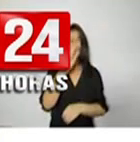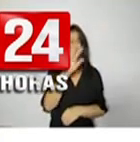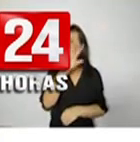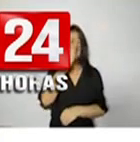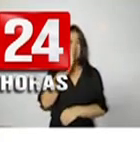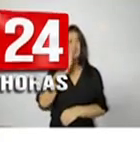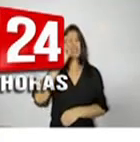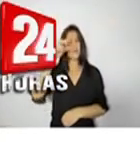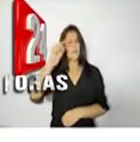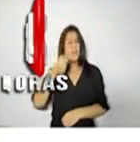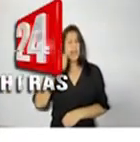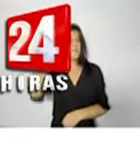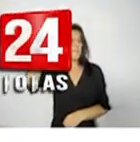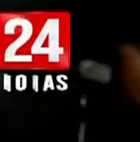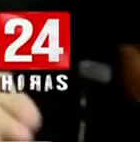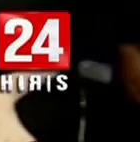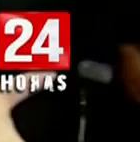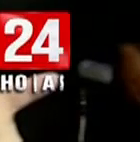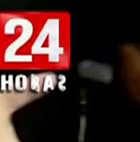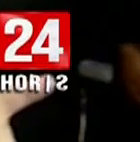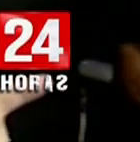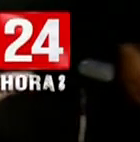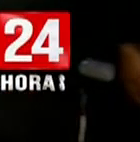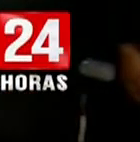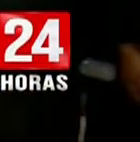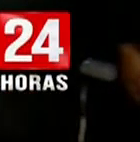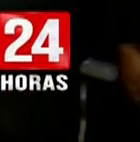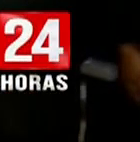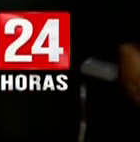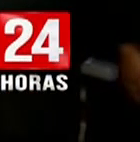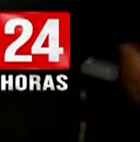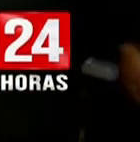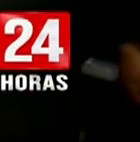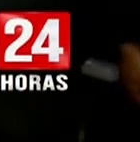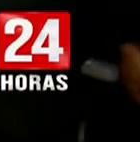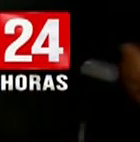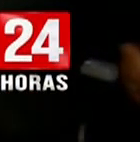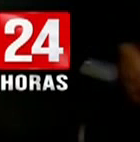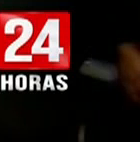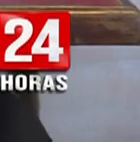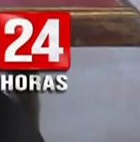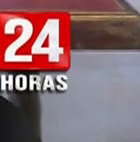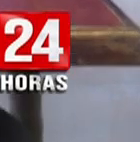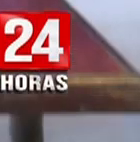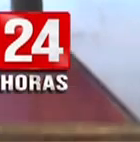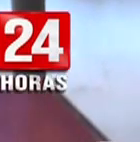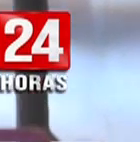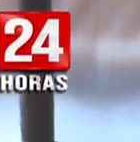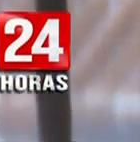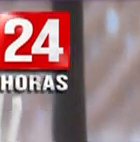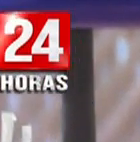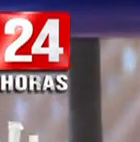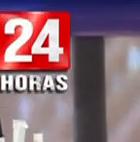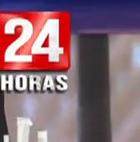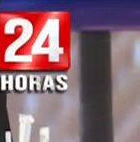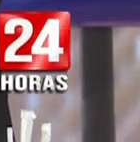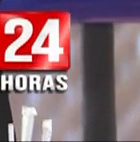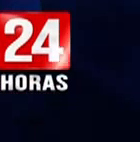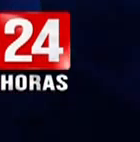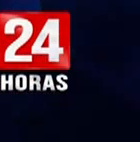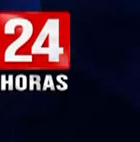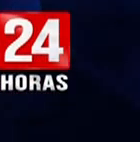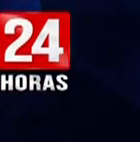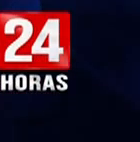37.000 millones de dólares en los bolsillos de los peruanos. De esta forma, el candidato presidencial por Avanza País, Hernando de Soto, inició su